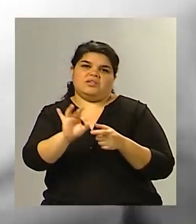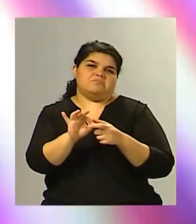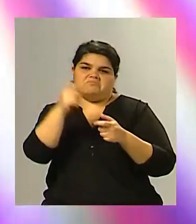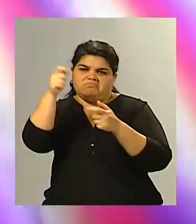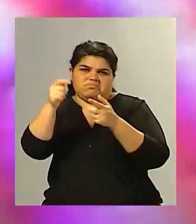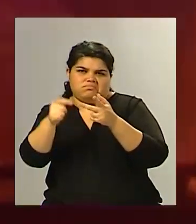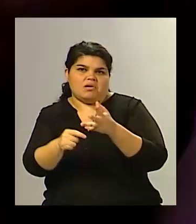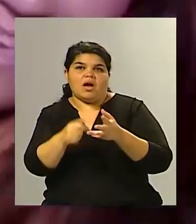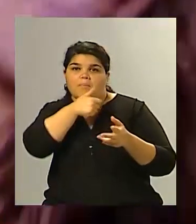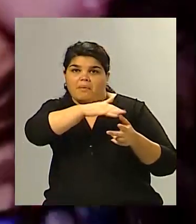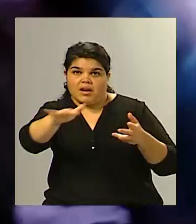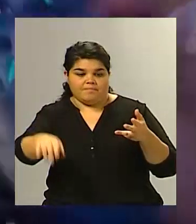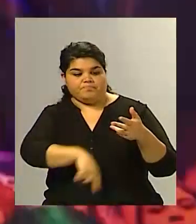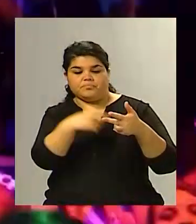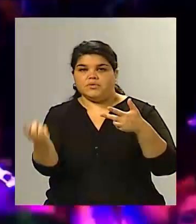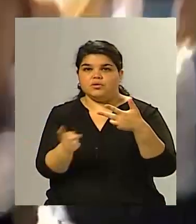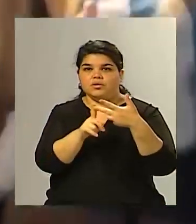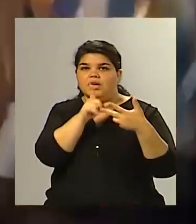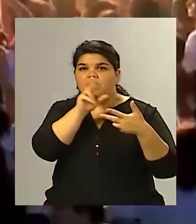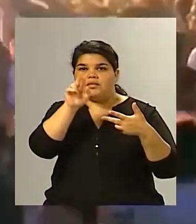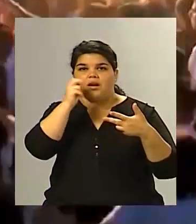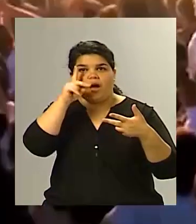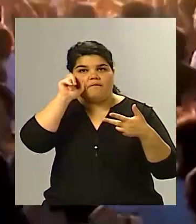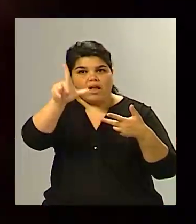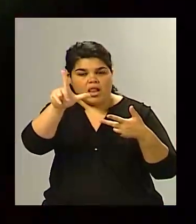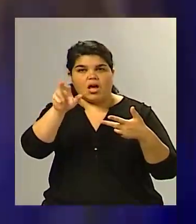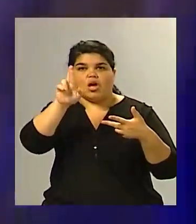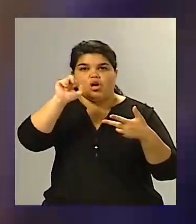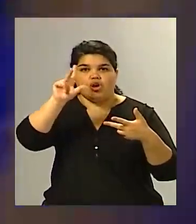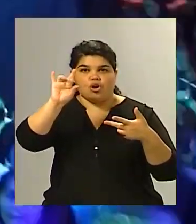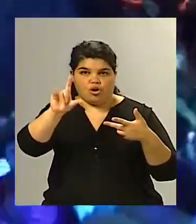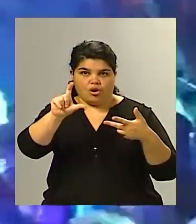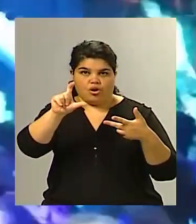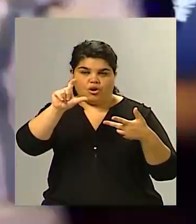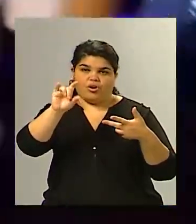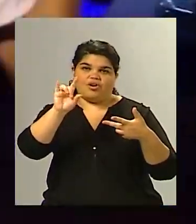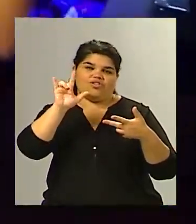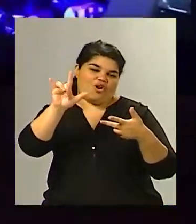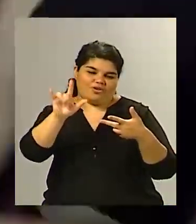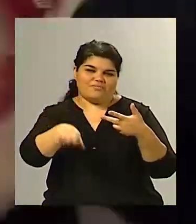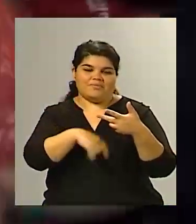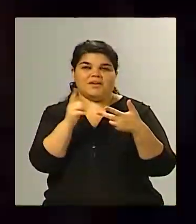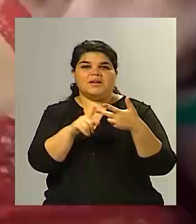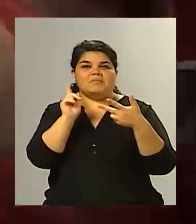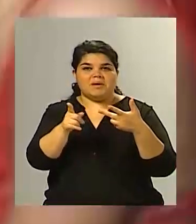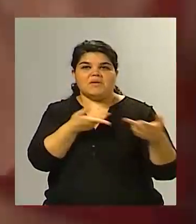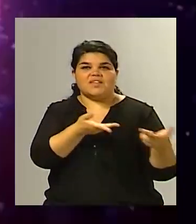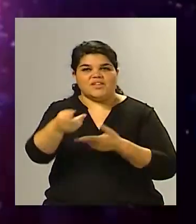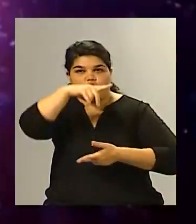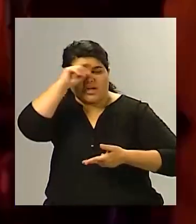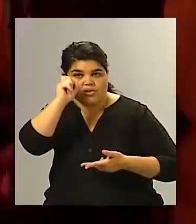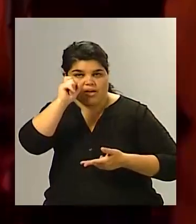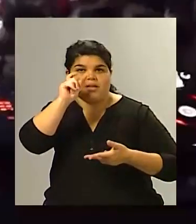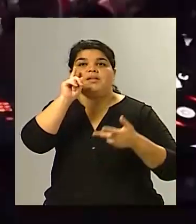otros, y Travel Rock, que es otra de las empresas que brinda servicios nacionales. Y también en el caso de